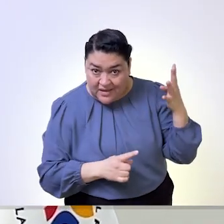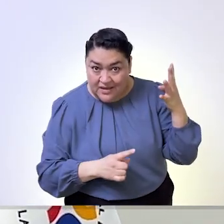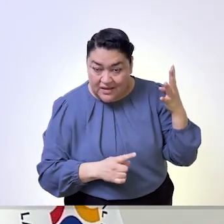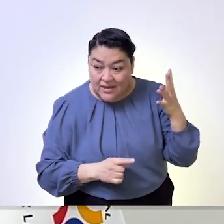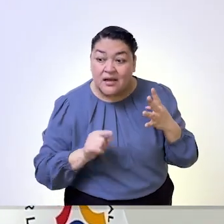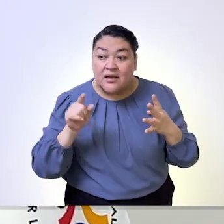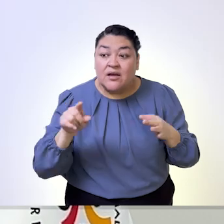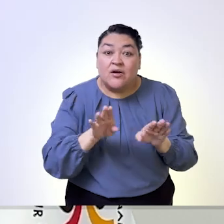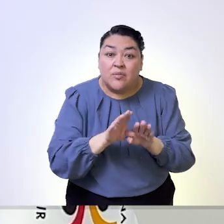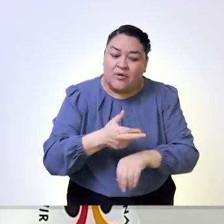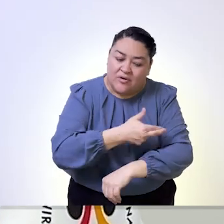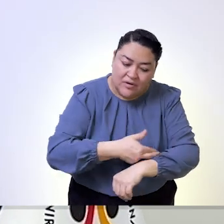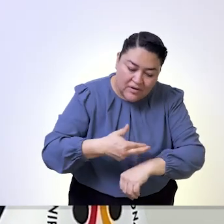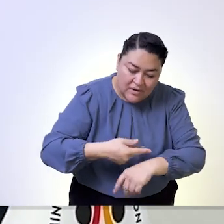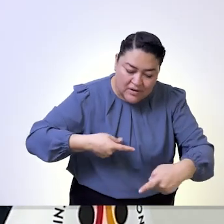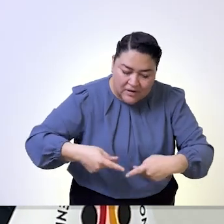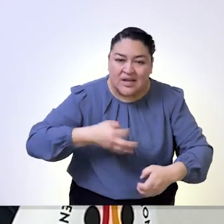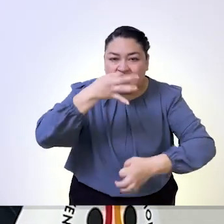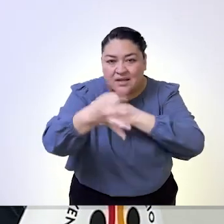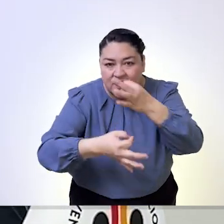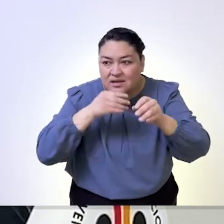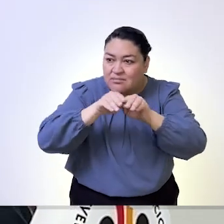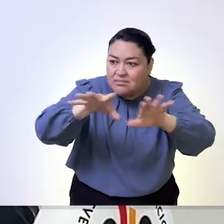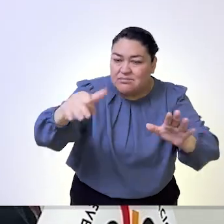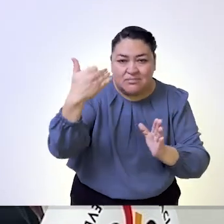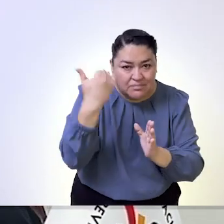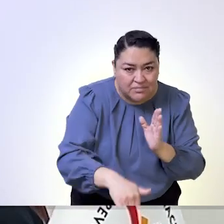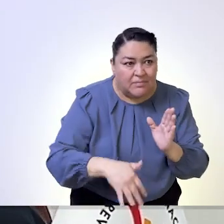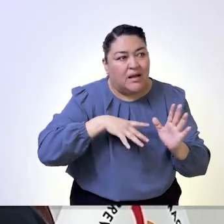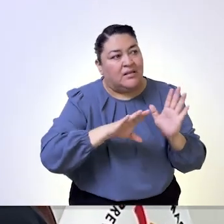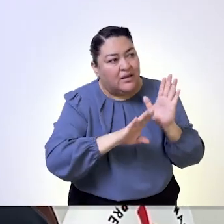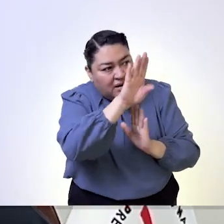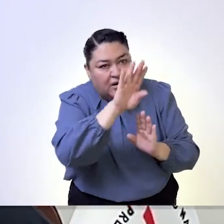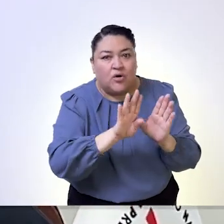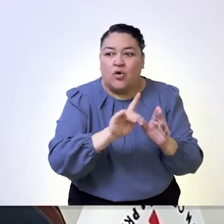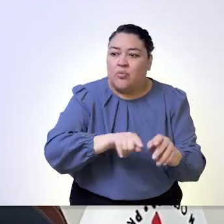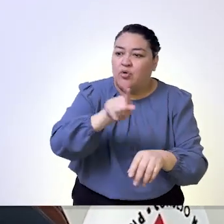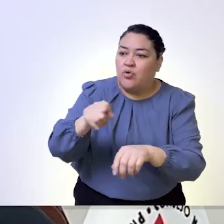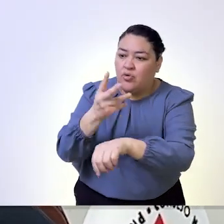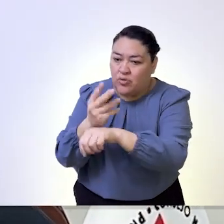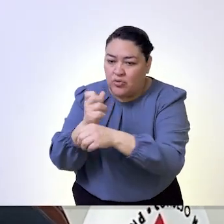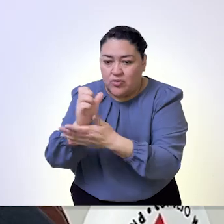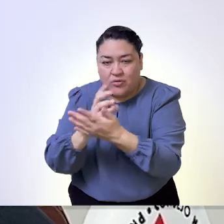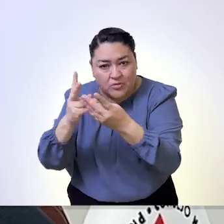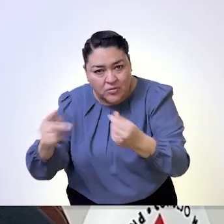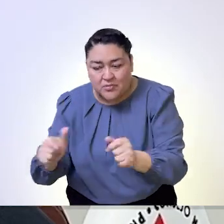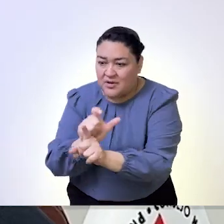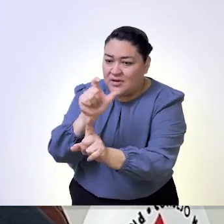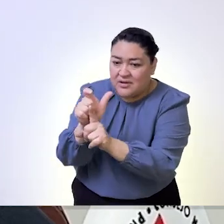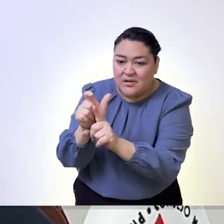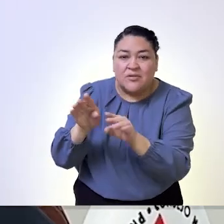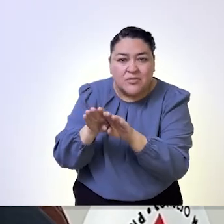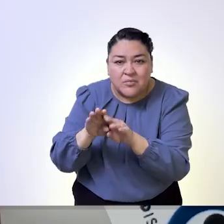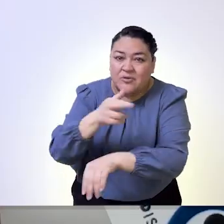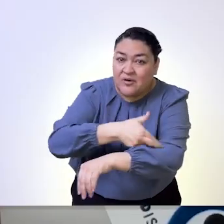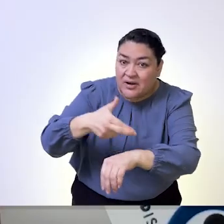presentado, hacer como esta mayor difusión sobre los logros, las reparaciones que bien comentabas, Paola, que se